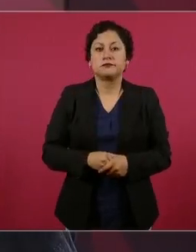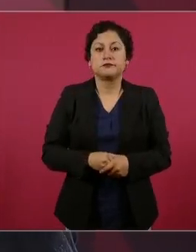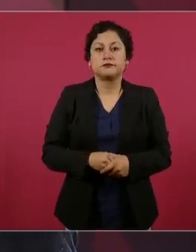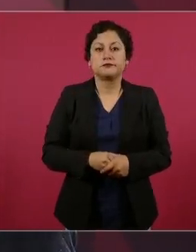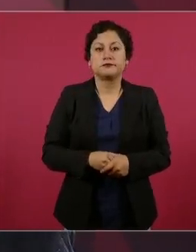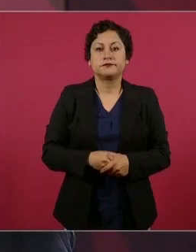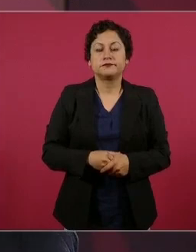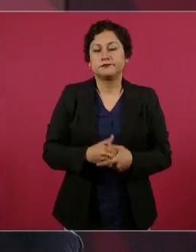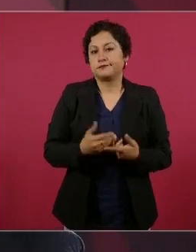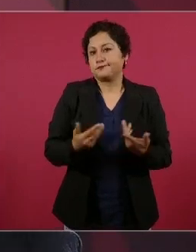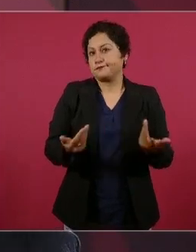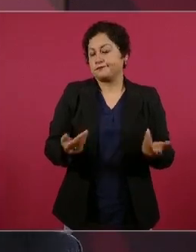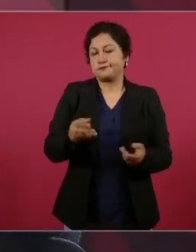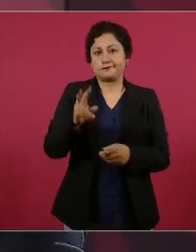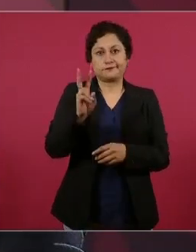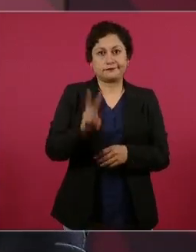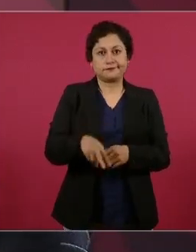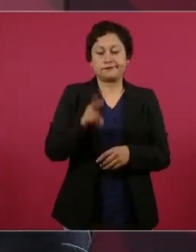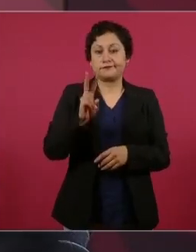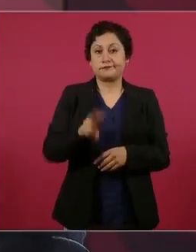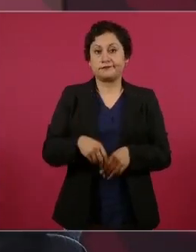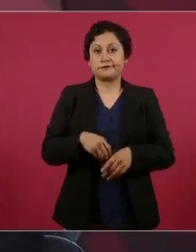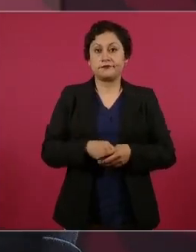Nada que ver